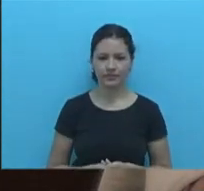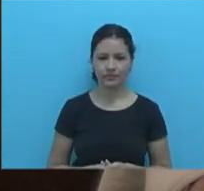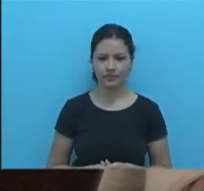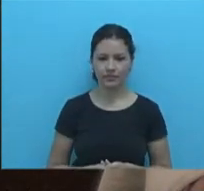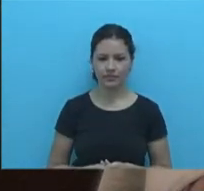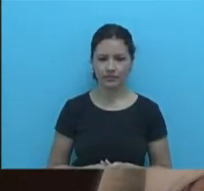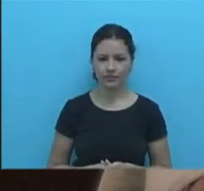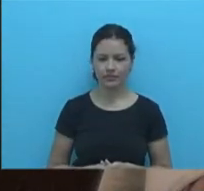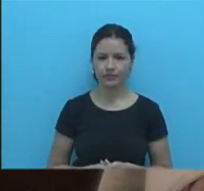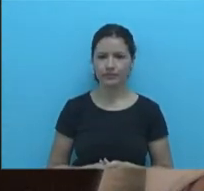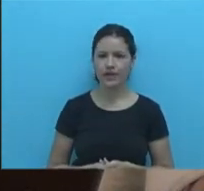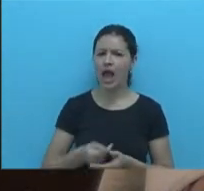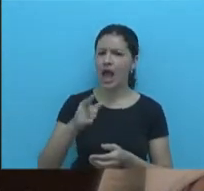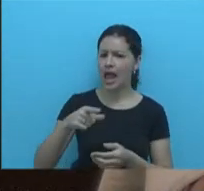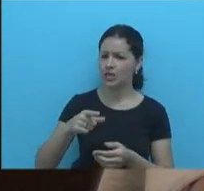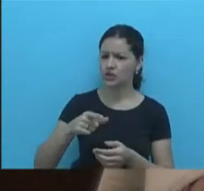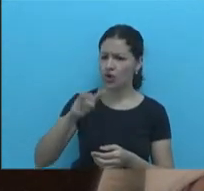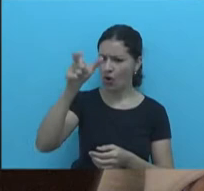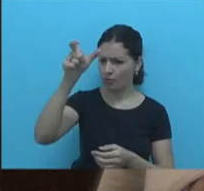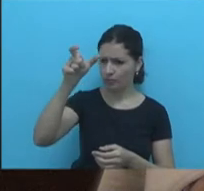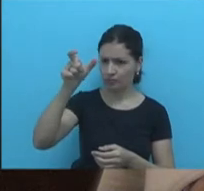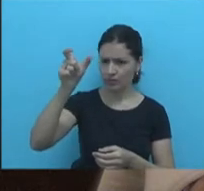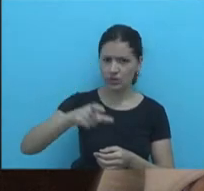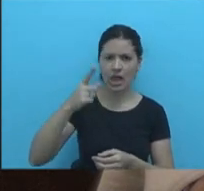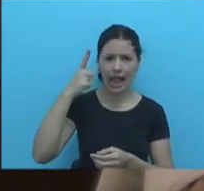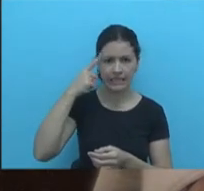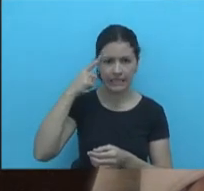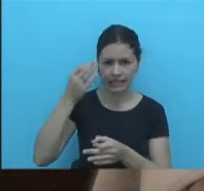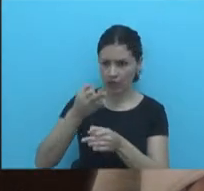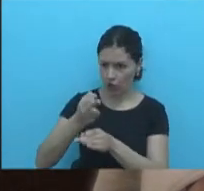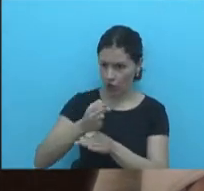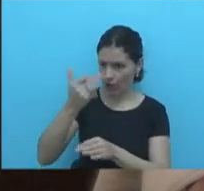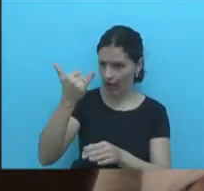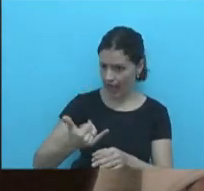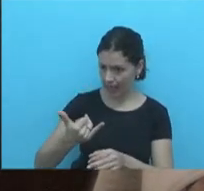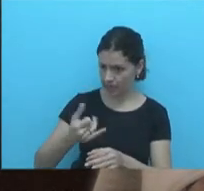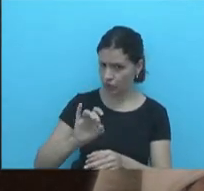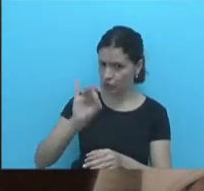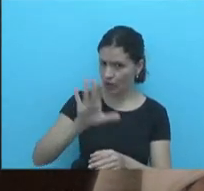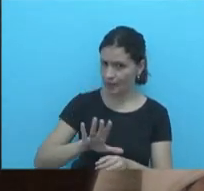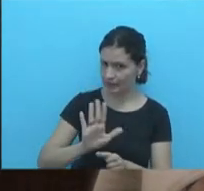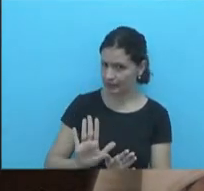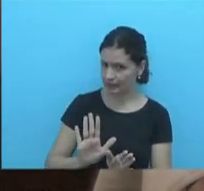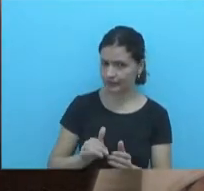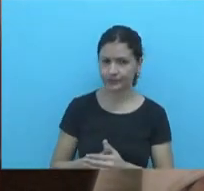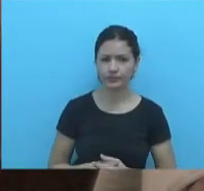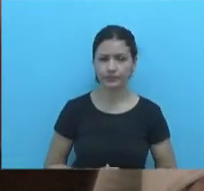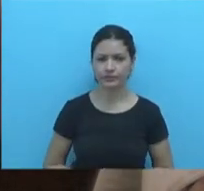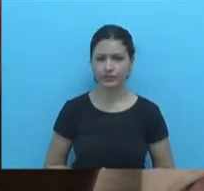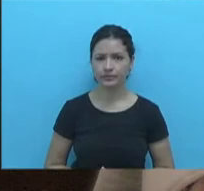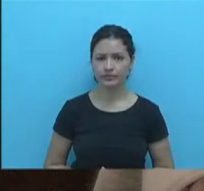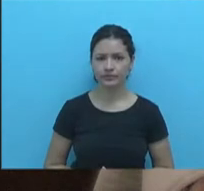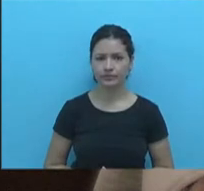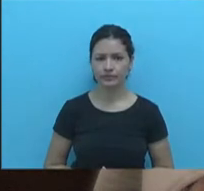Ellos ofrecen psicopedagogía, acompañamiento de psicología, solamente. Sí, tiene la